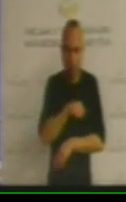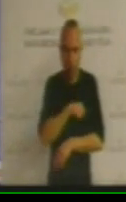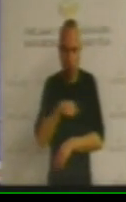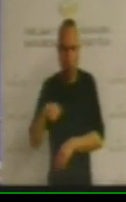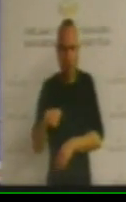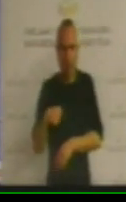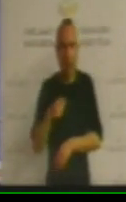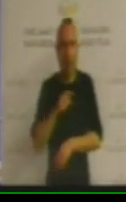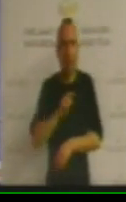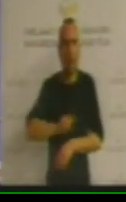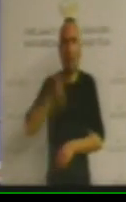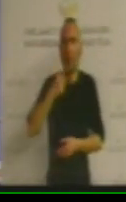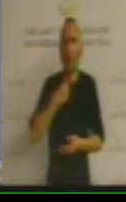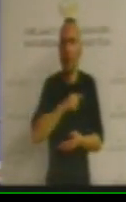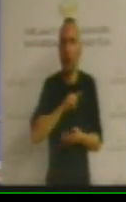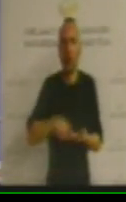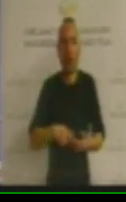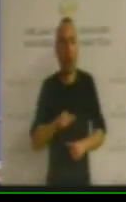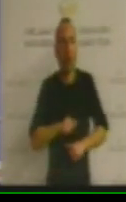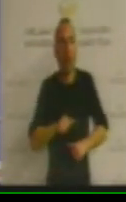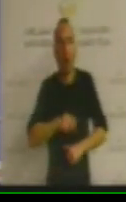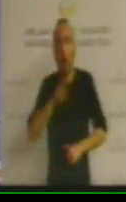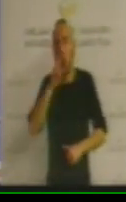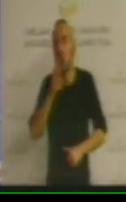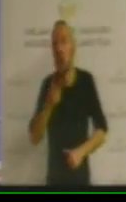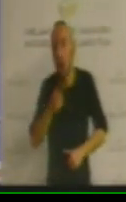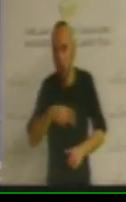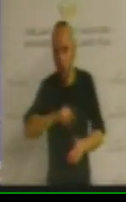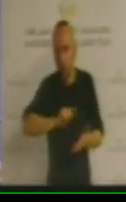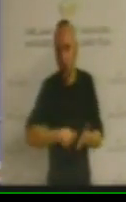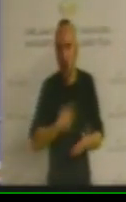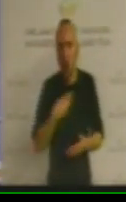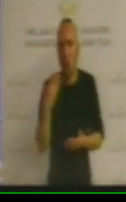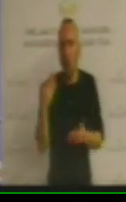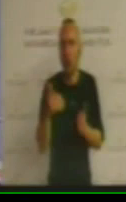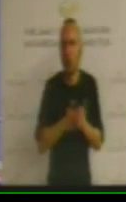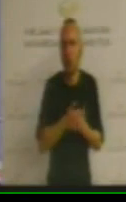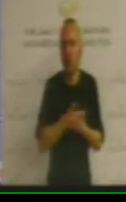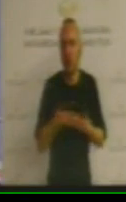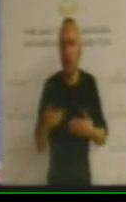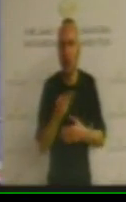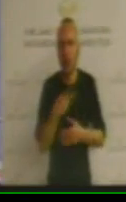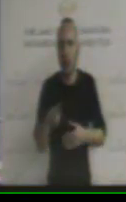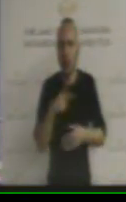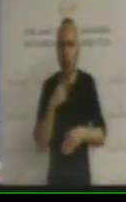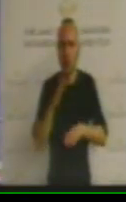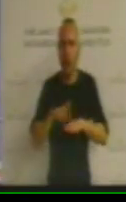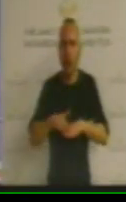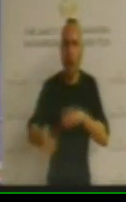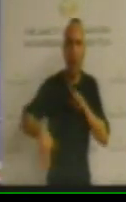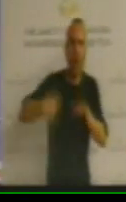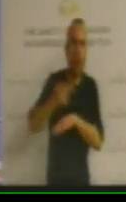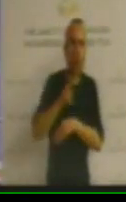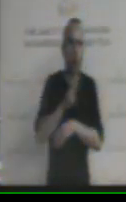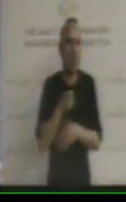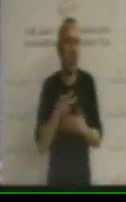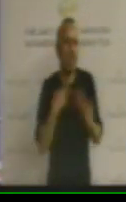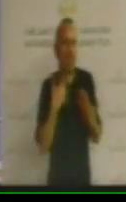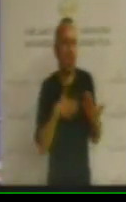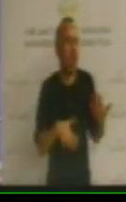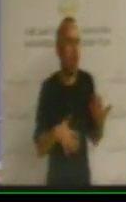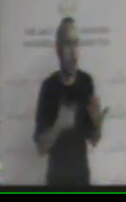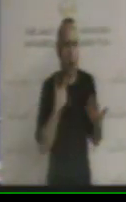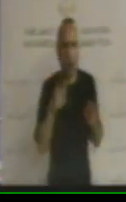primer contrato, que casi han tardado 2 años en firmar. ¿Dónde están los 4,1 millones de euros para el 2017? En Mineros en